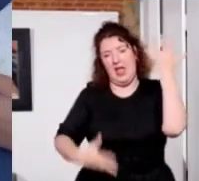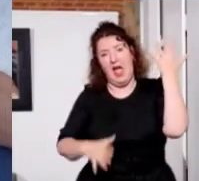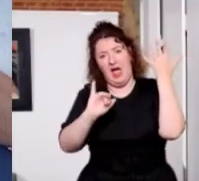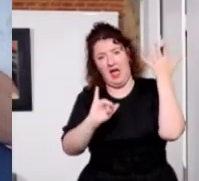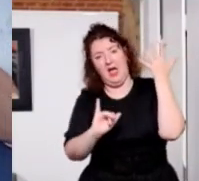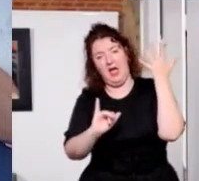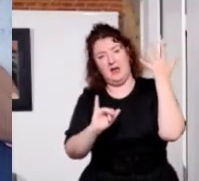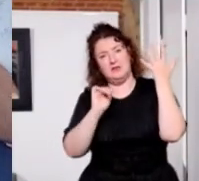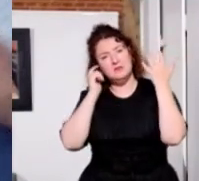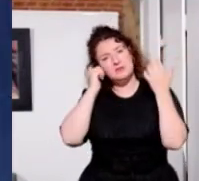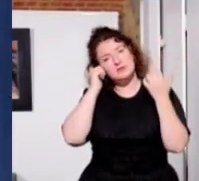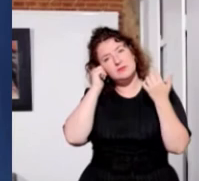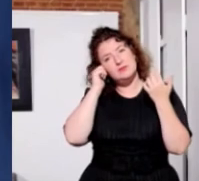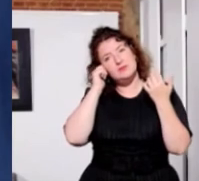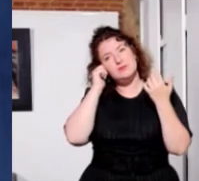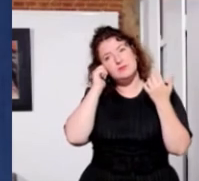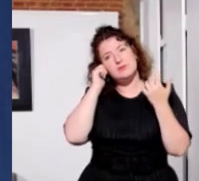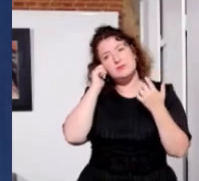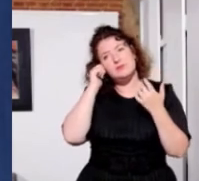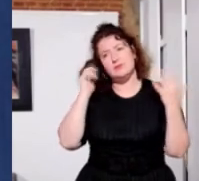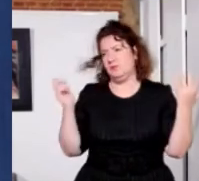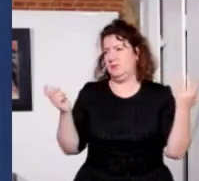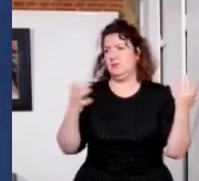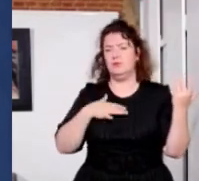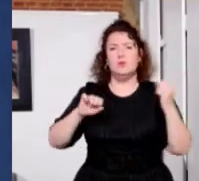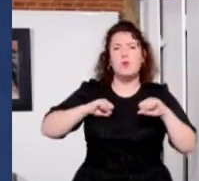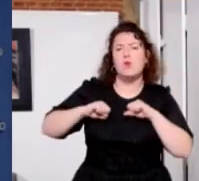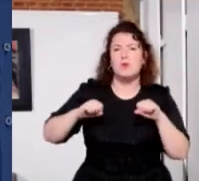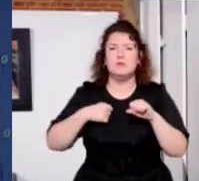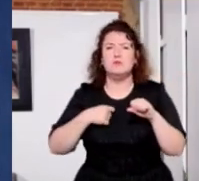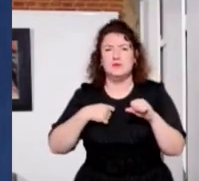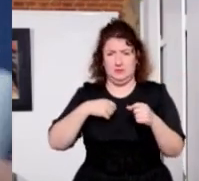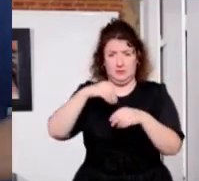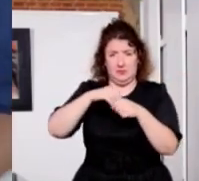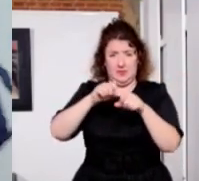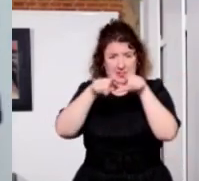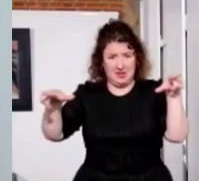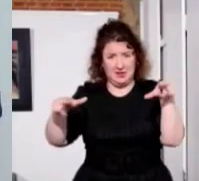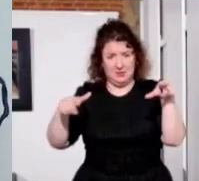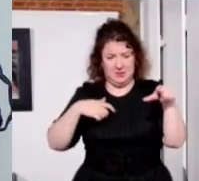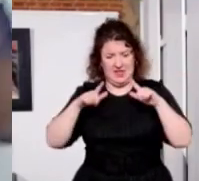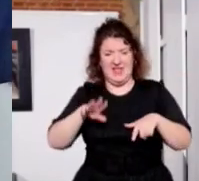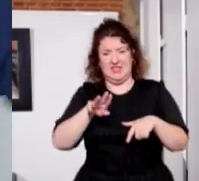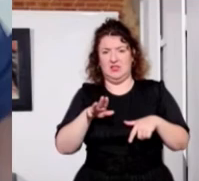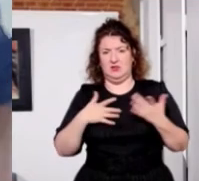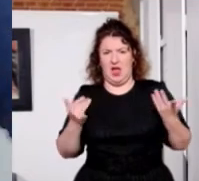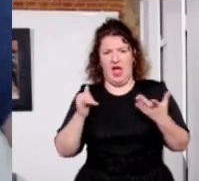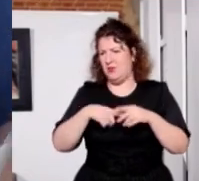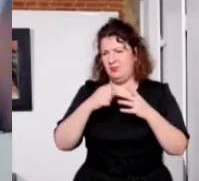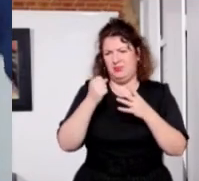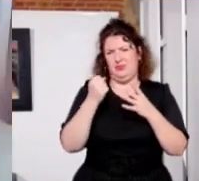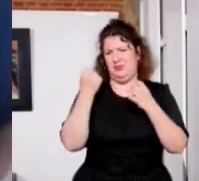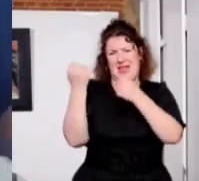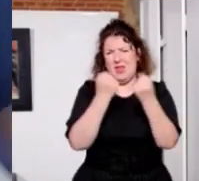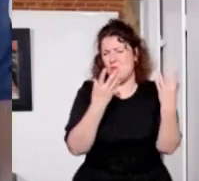personas. ¿Y por qué no podemos ir a buscar el propio servicio dentro del propio tercer sector? Cuando hay muchas entidades que lo